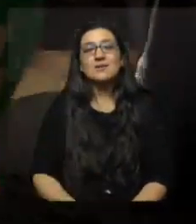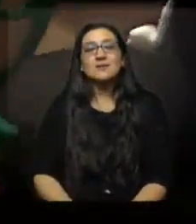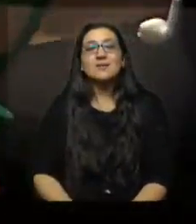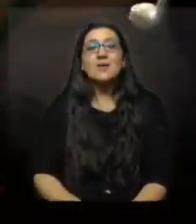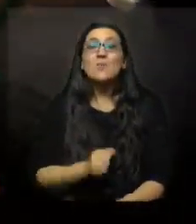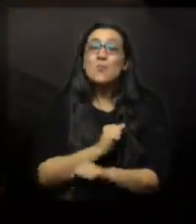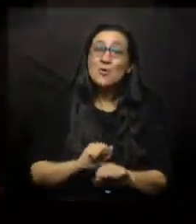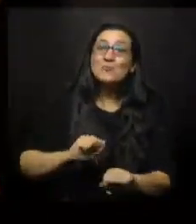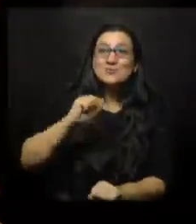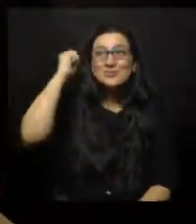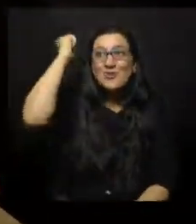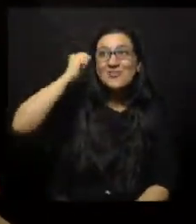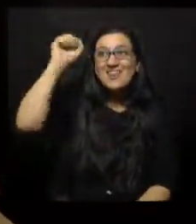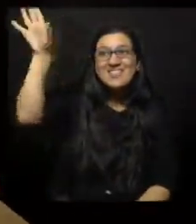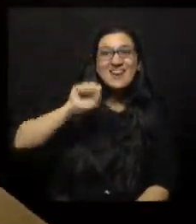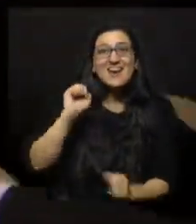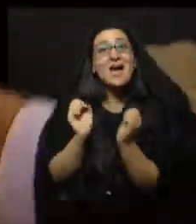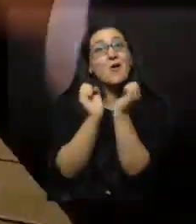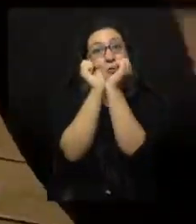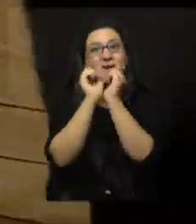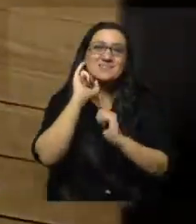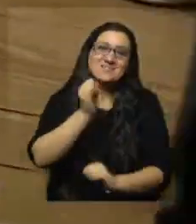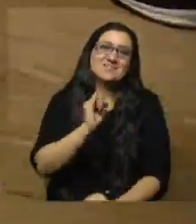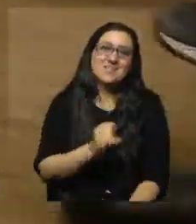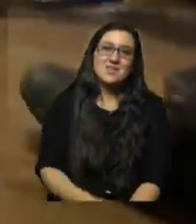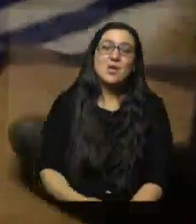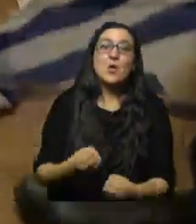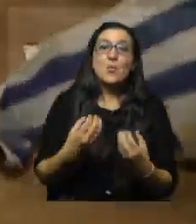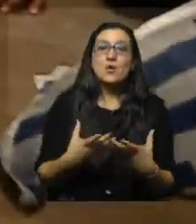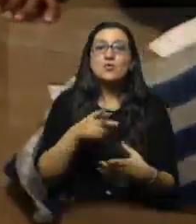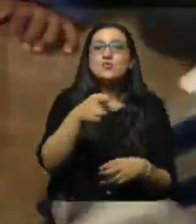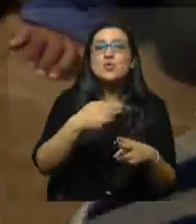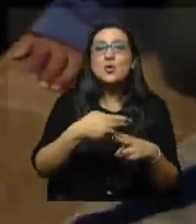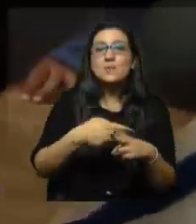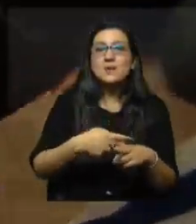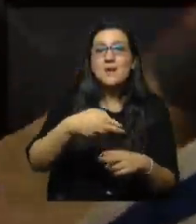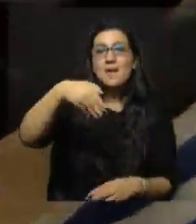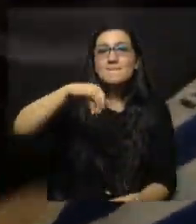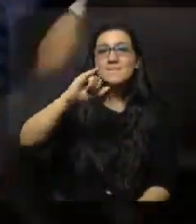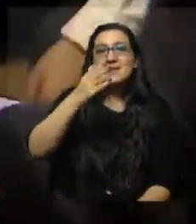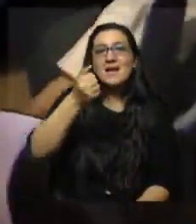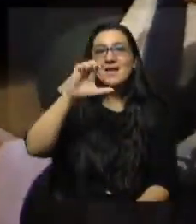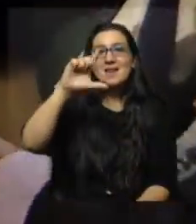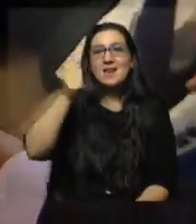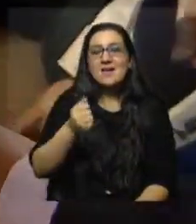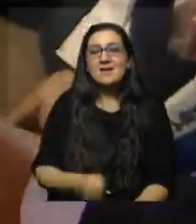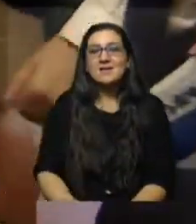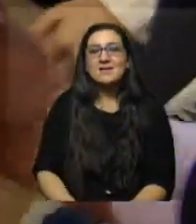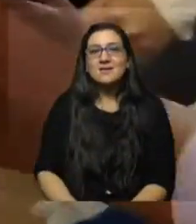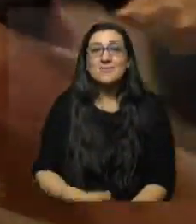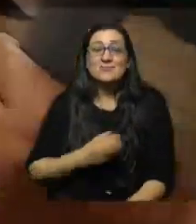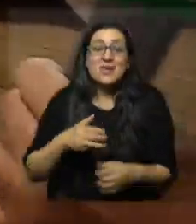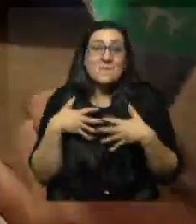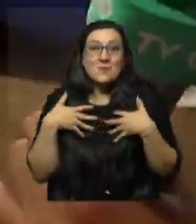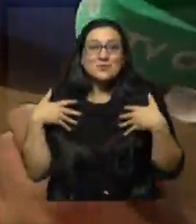Podemos soñar, estamos ahí. Sí. Bueno, Ana Clara, con nosotros, ¿cómo es su nombre? Micaela. Bueno, Micaela, ¿mucha emoción,